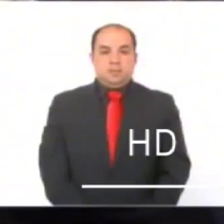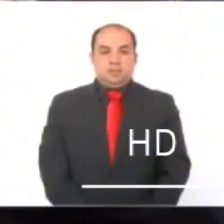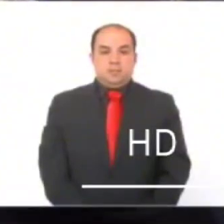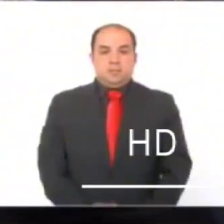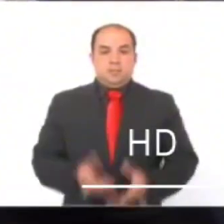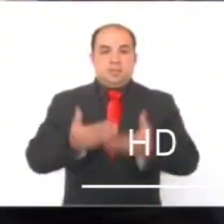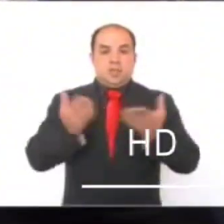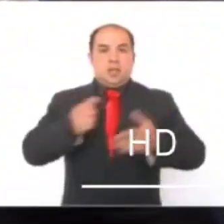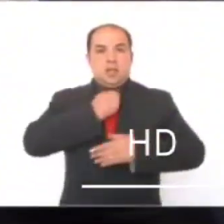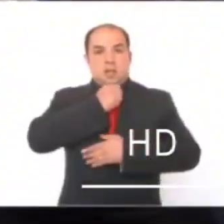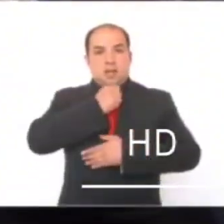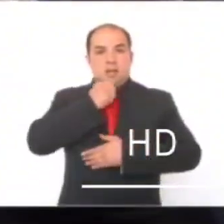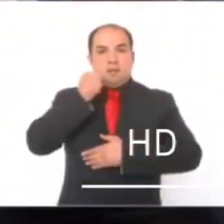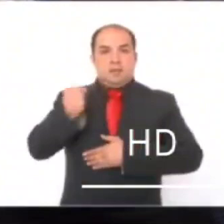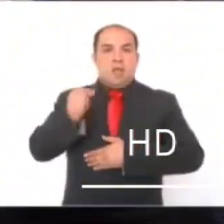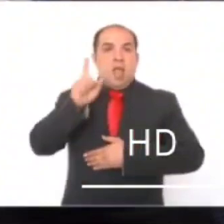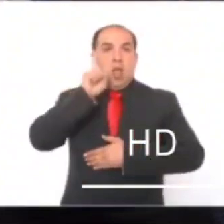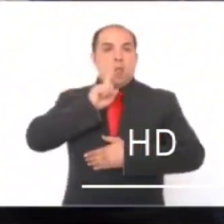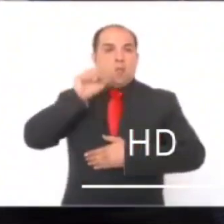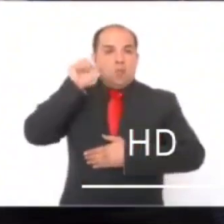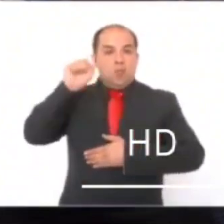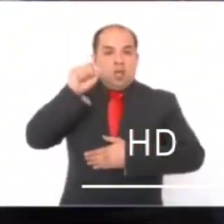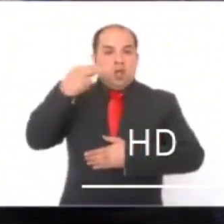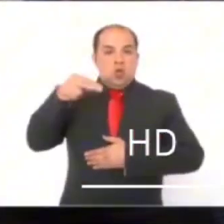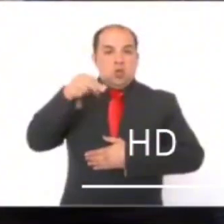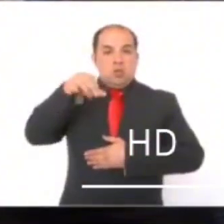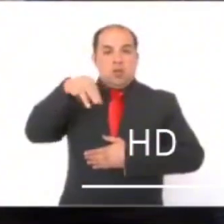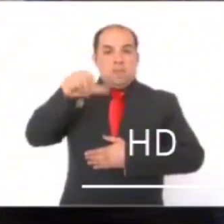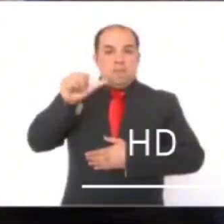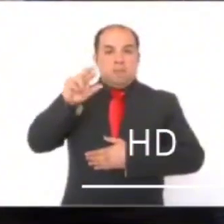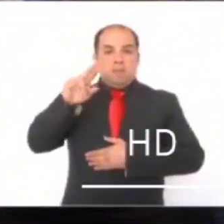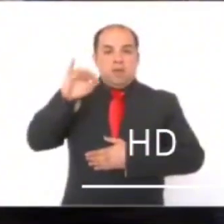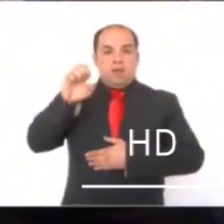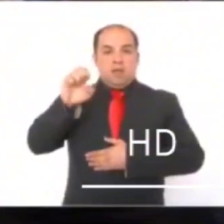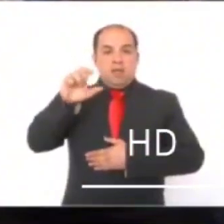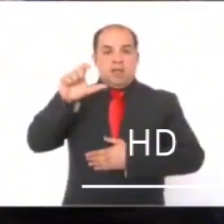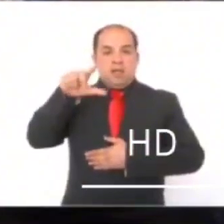Ahora tiene la palabra la activista María Elena Ríos.